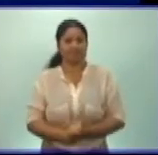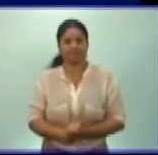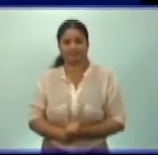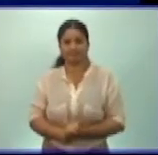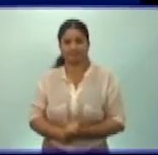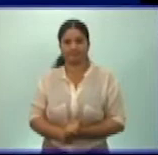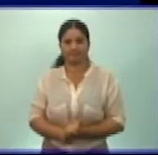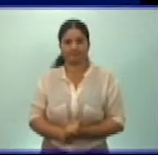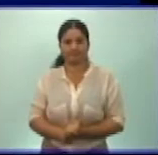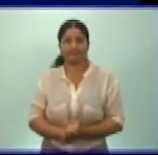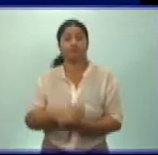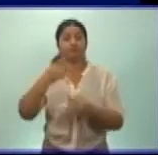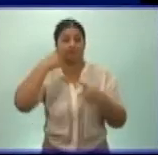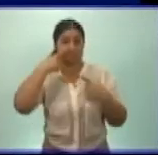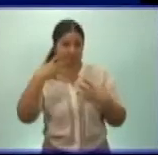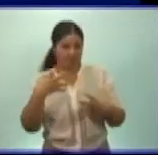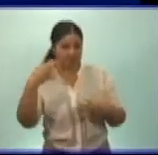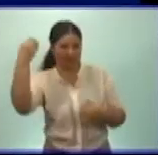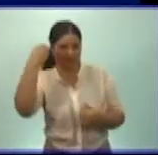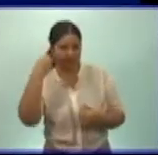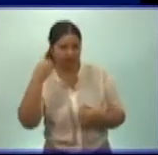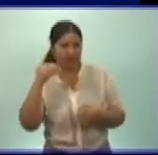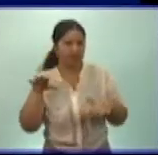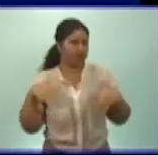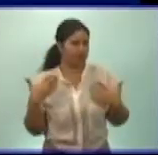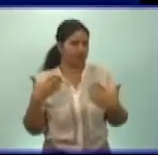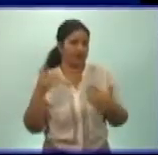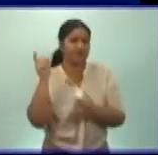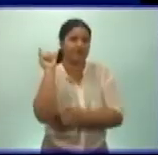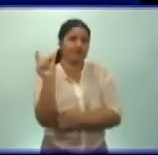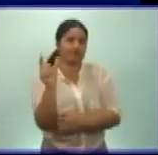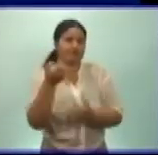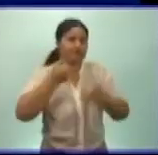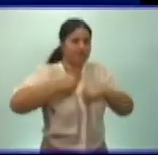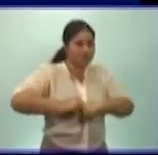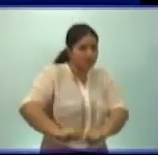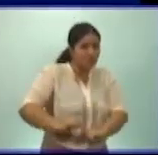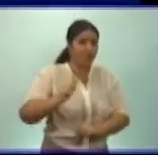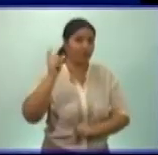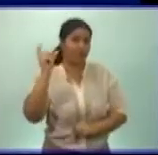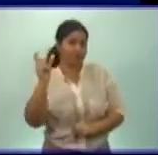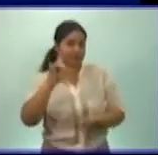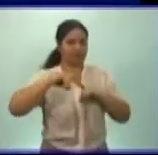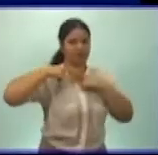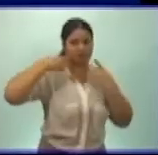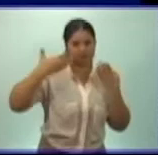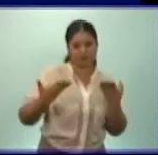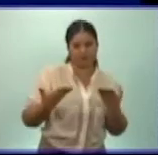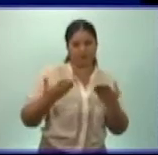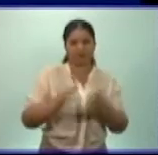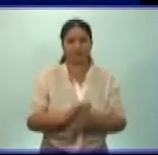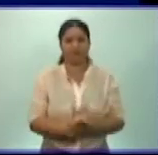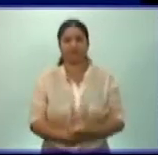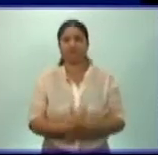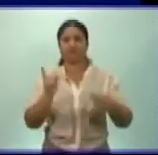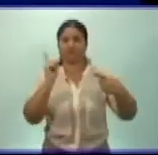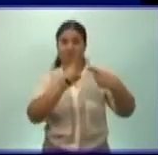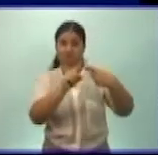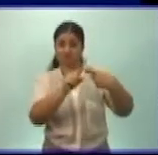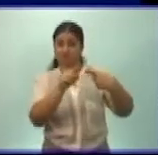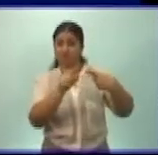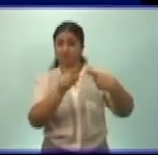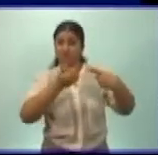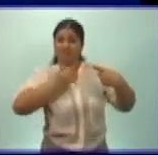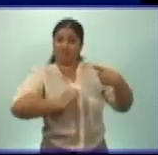de su nacimiento y su muerte. Jean-Baptiste Poquelin Molière nació el 15 de